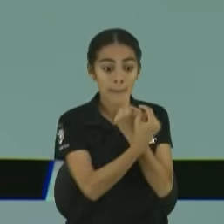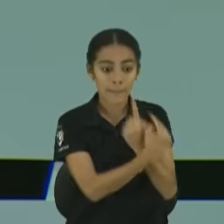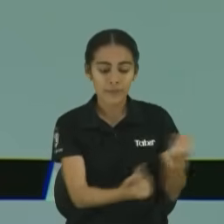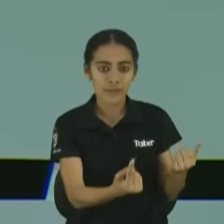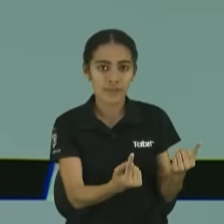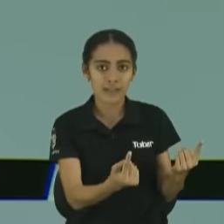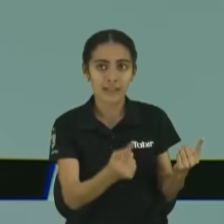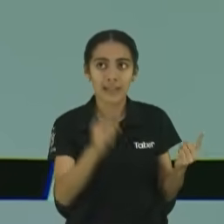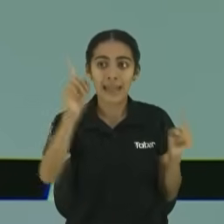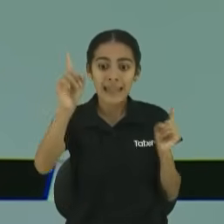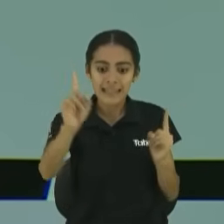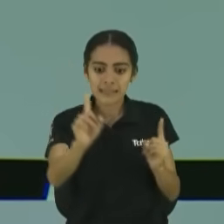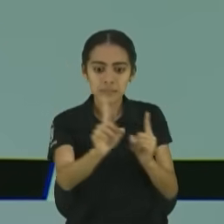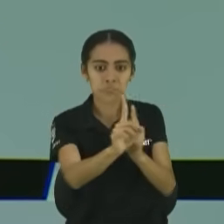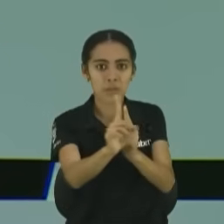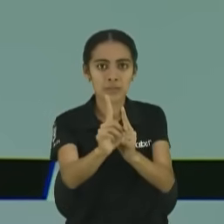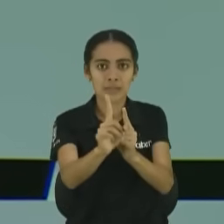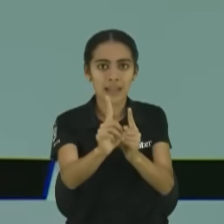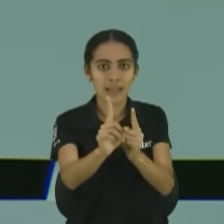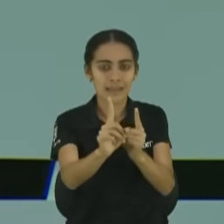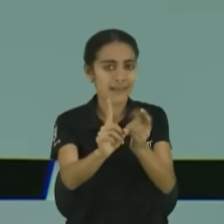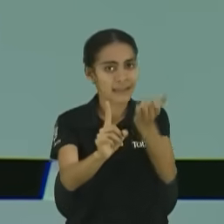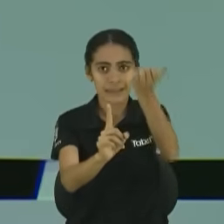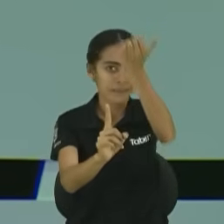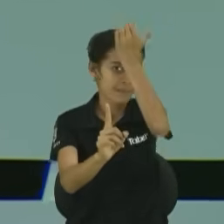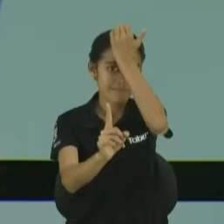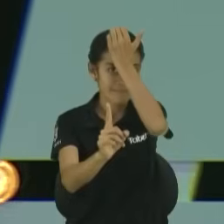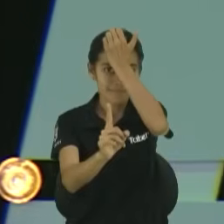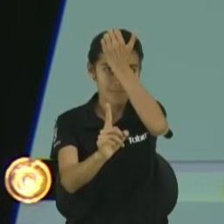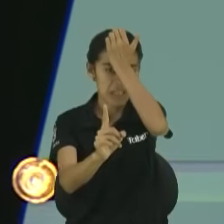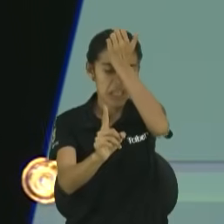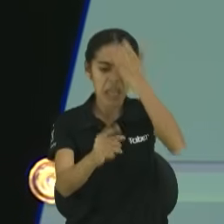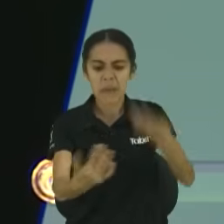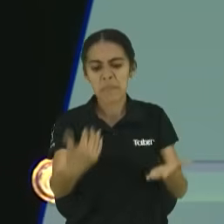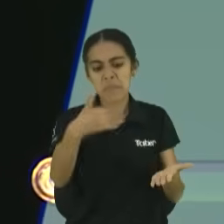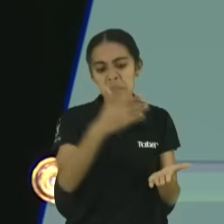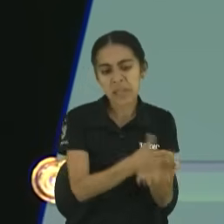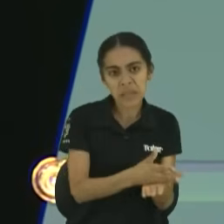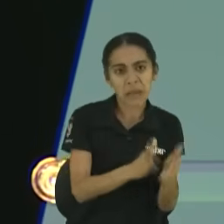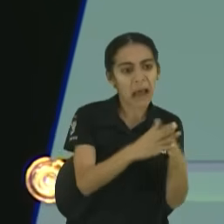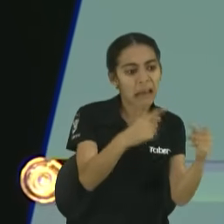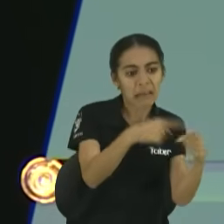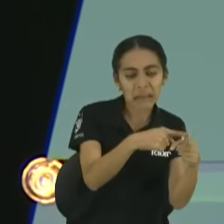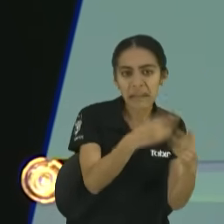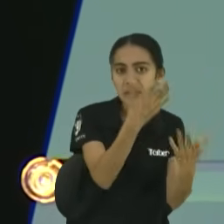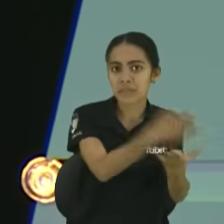manera equivocada. Seguimos a Dios asistiendo a la iglesia. Escuchen.